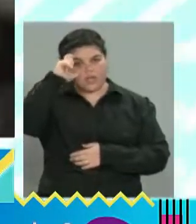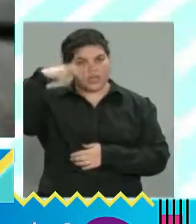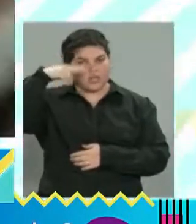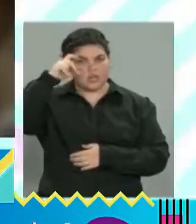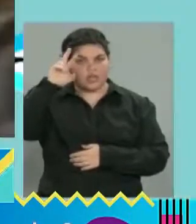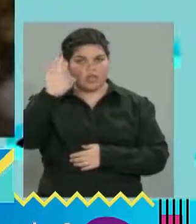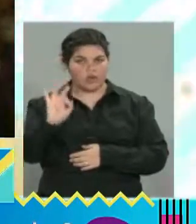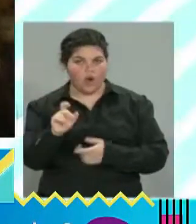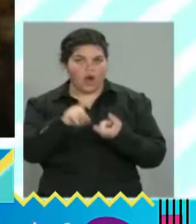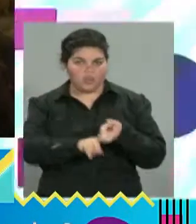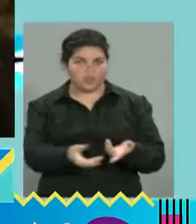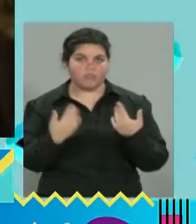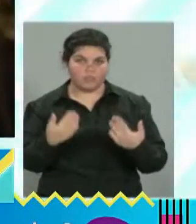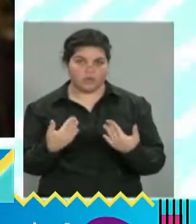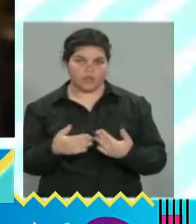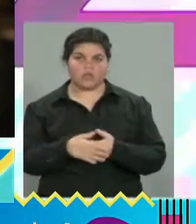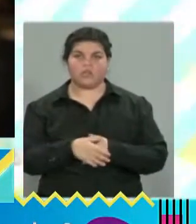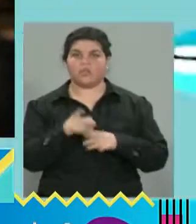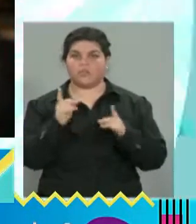en casarse, como también, por ejemplo,